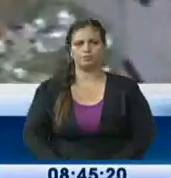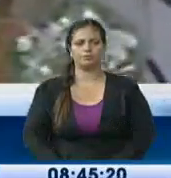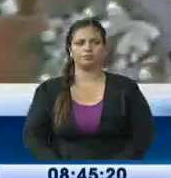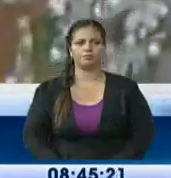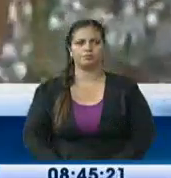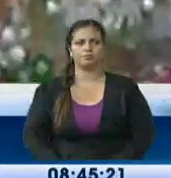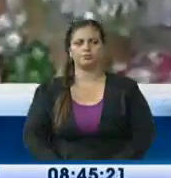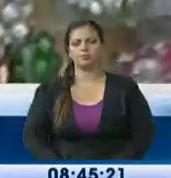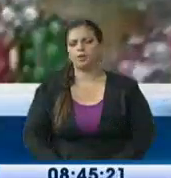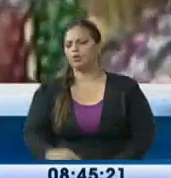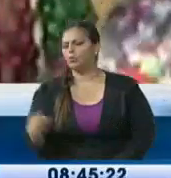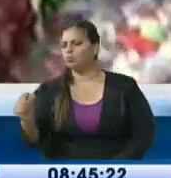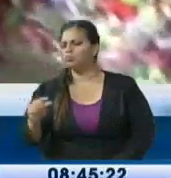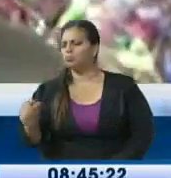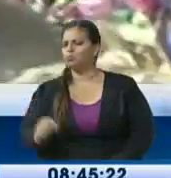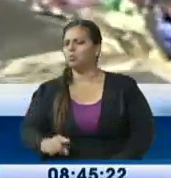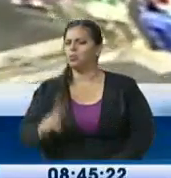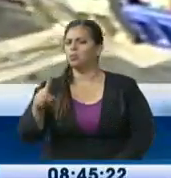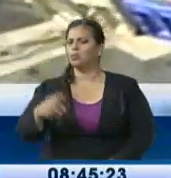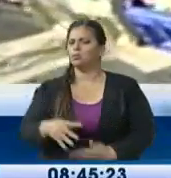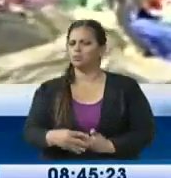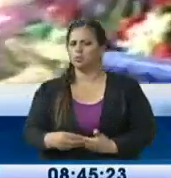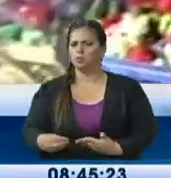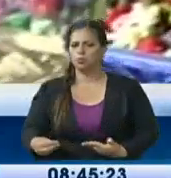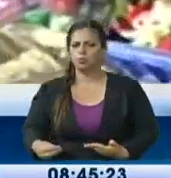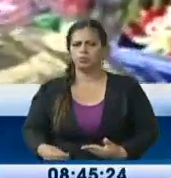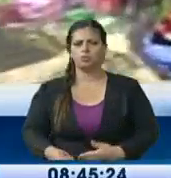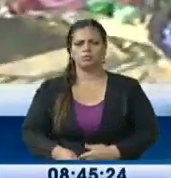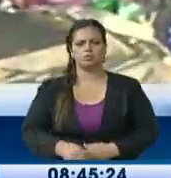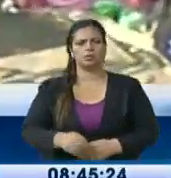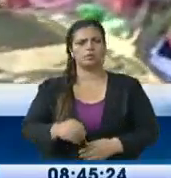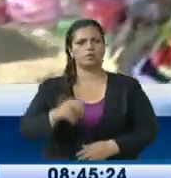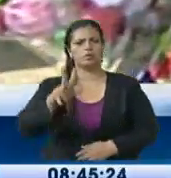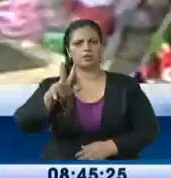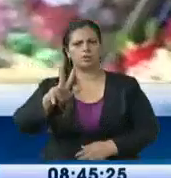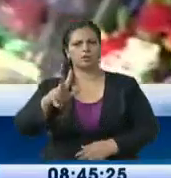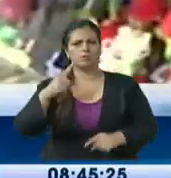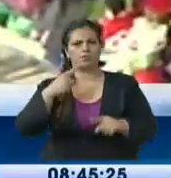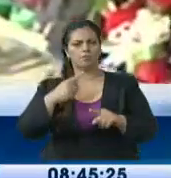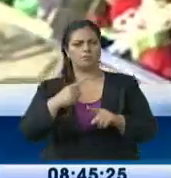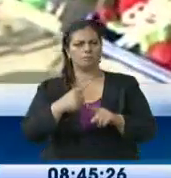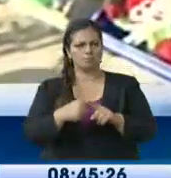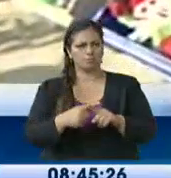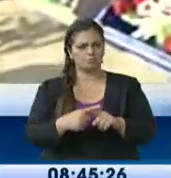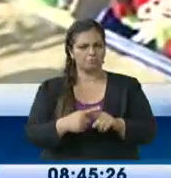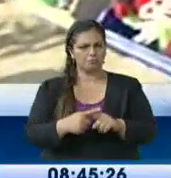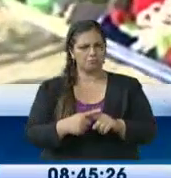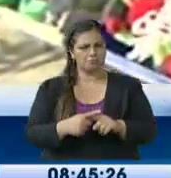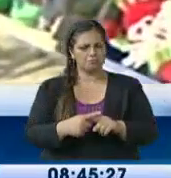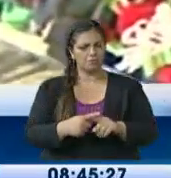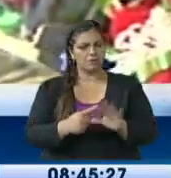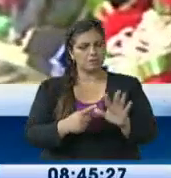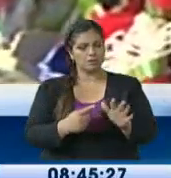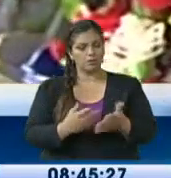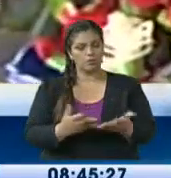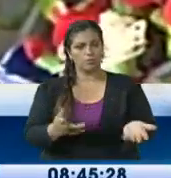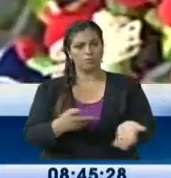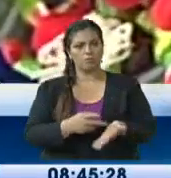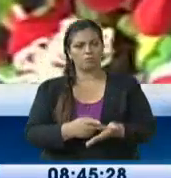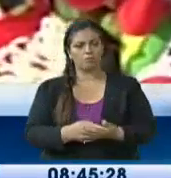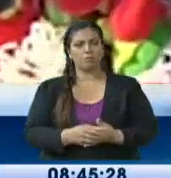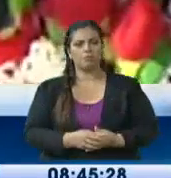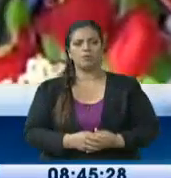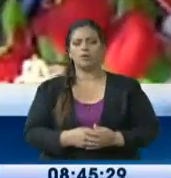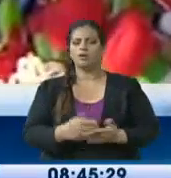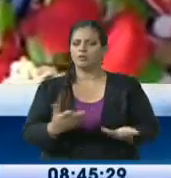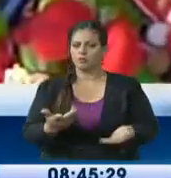desde $1, 3 por $5, en la fundita que vienen 4 muñequitos, $5, todo económico. Tenemos tochos de bolas,